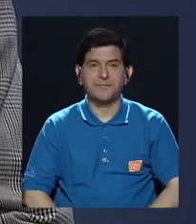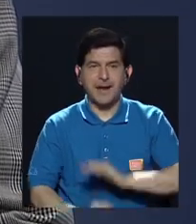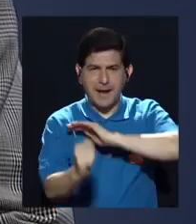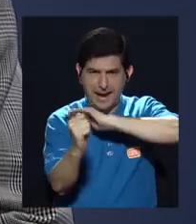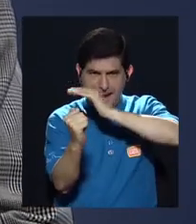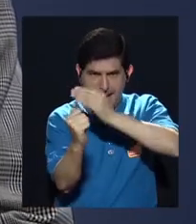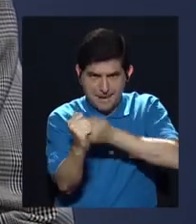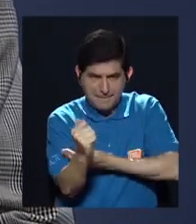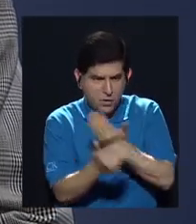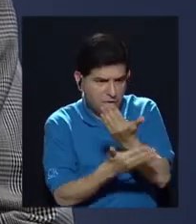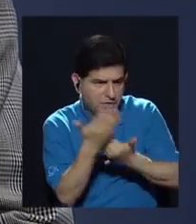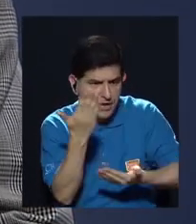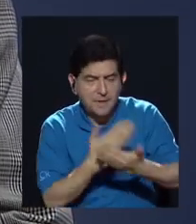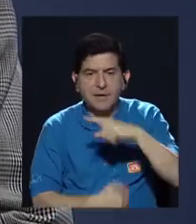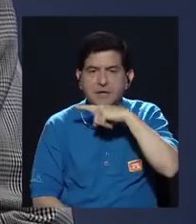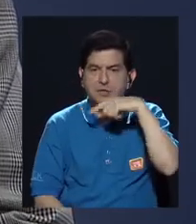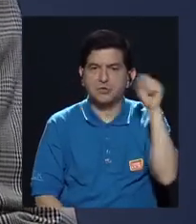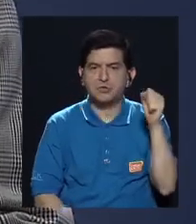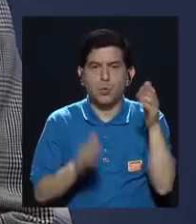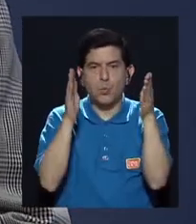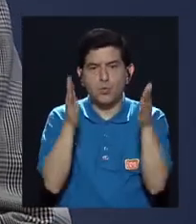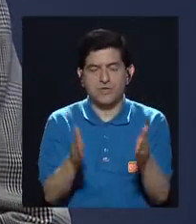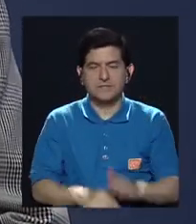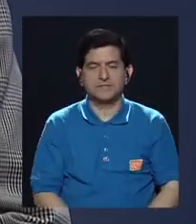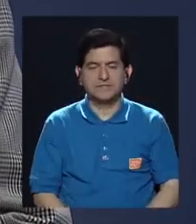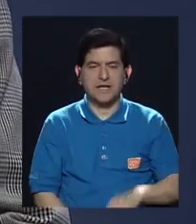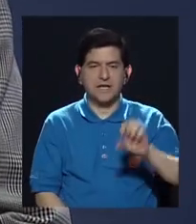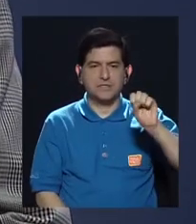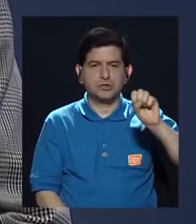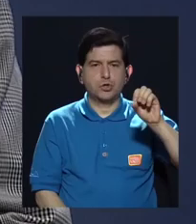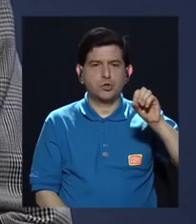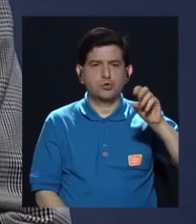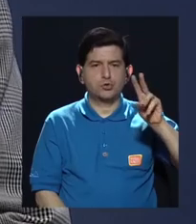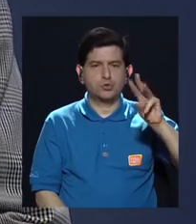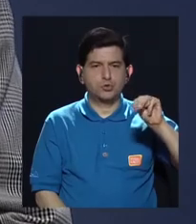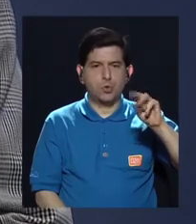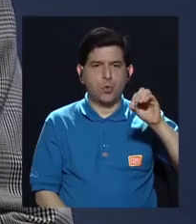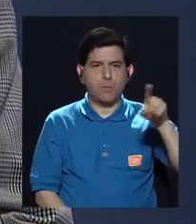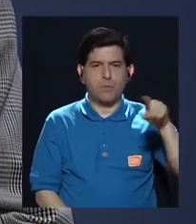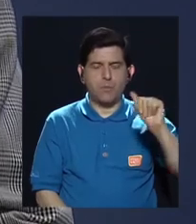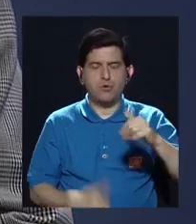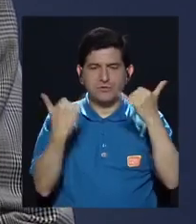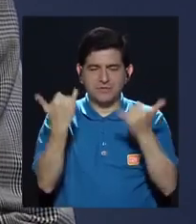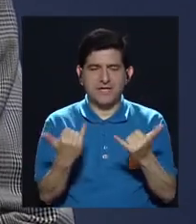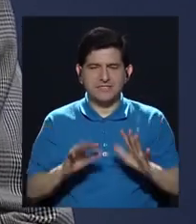el poder quedaba en manos de los comunistas. Somoza había invadido